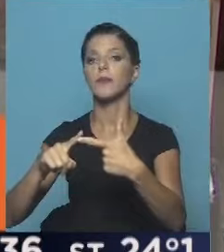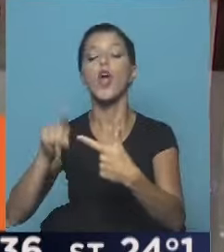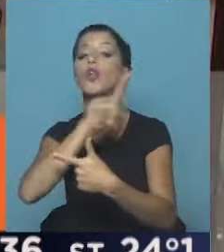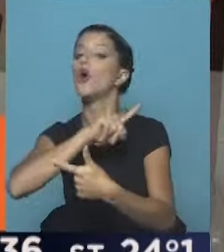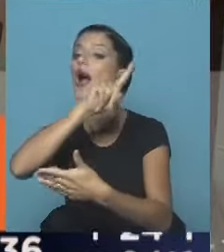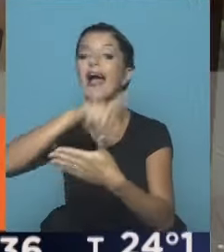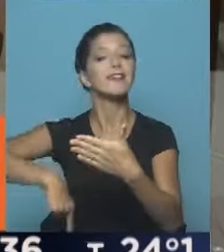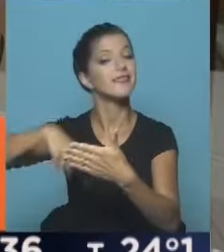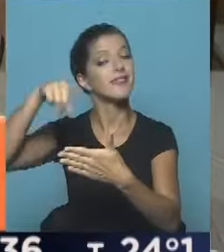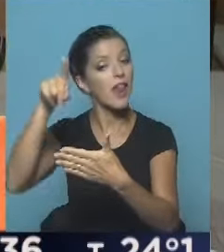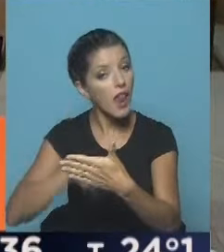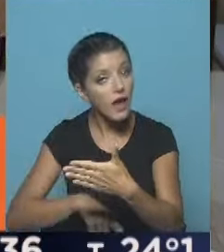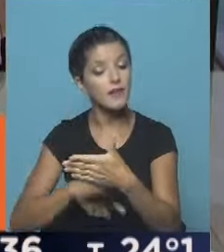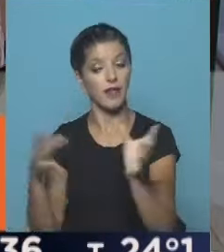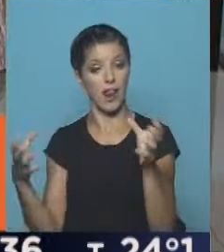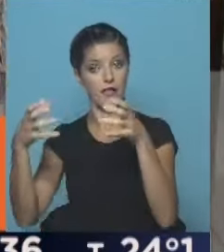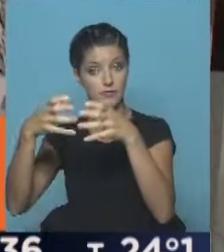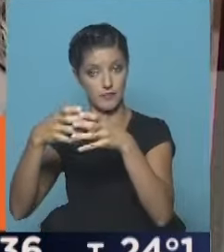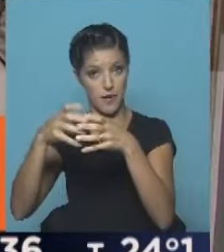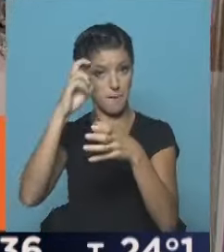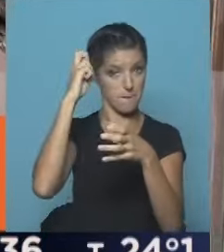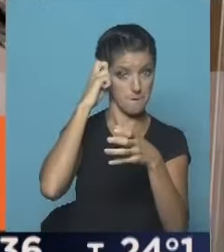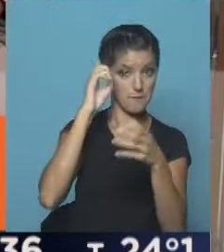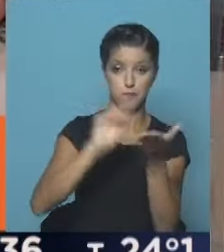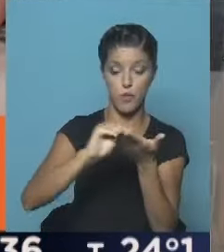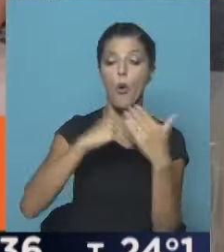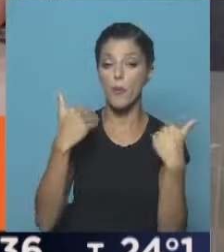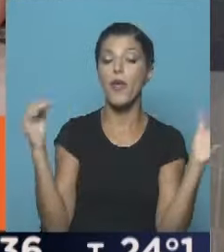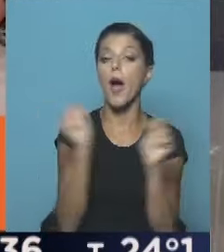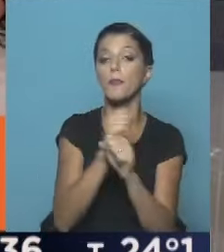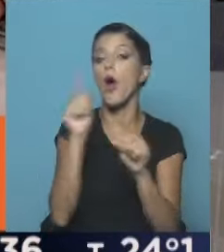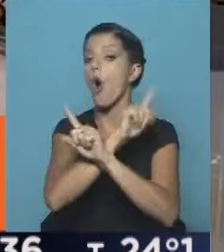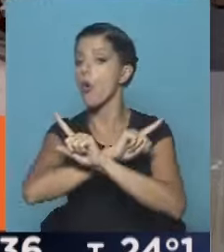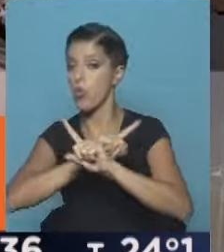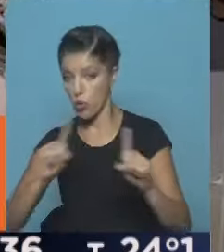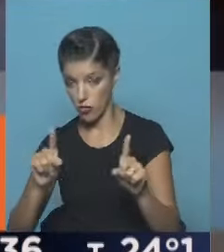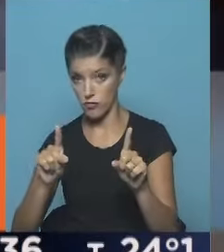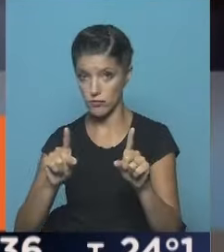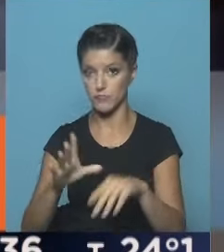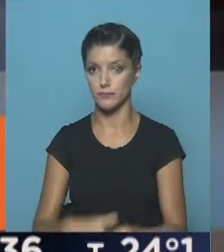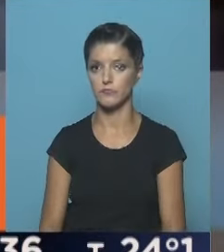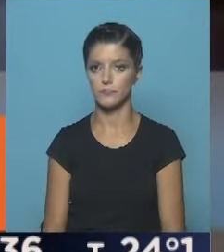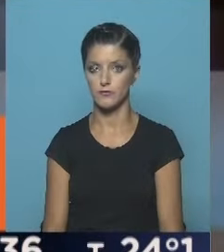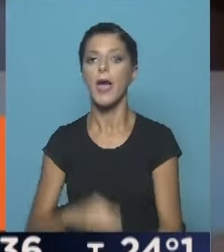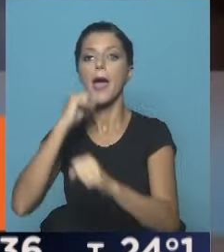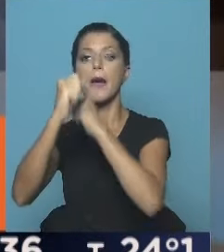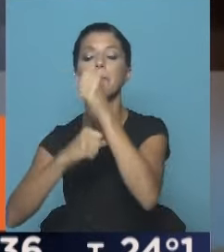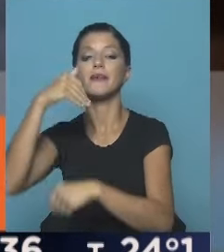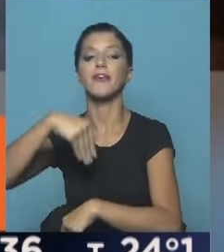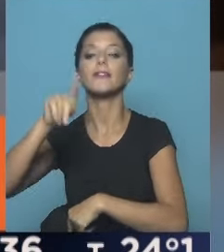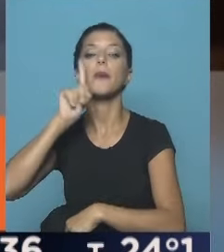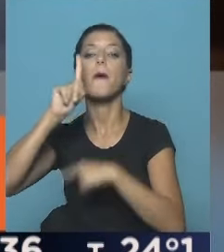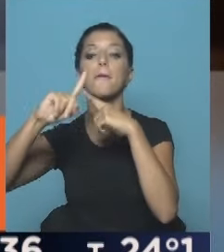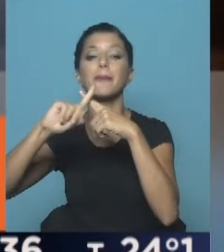la potestad de la Asamblea Nacional de aprobar o no aprobar la conformación de empresas mixtas. Sí. En